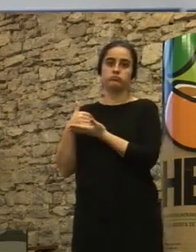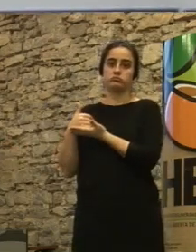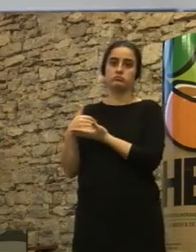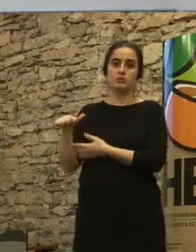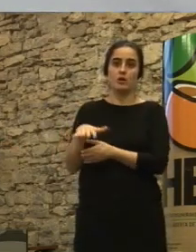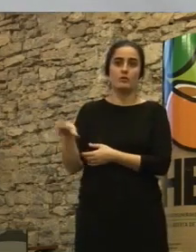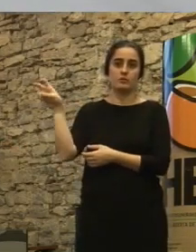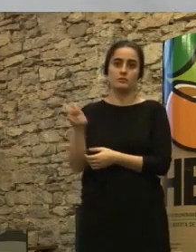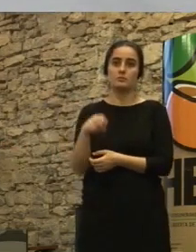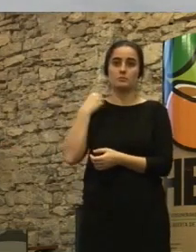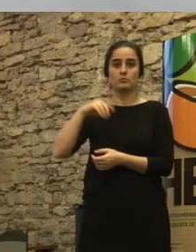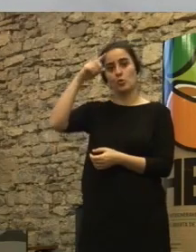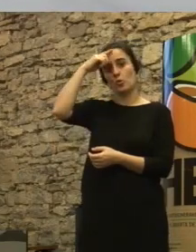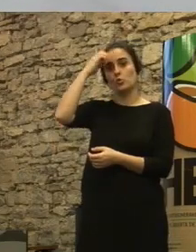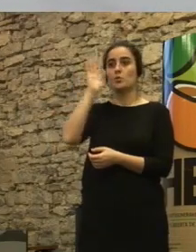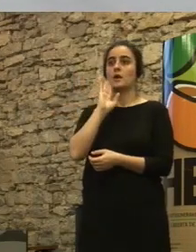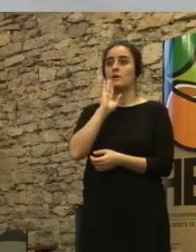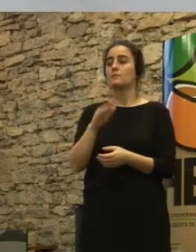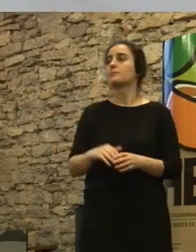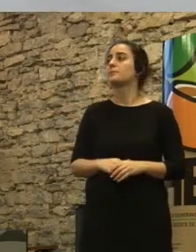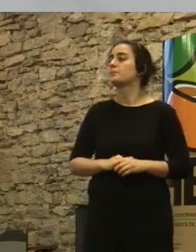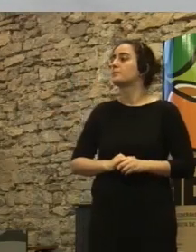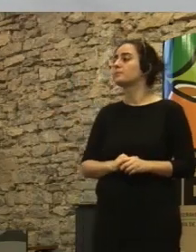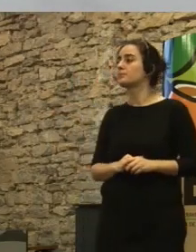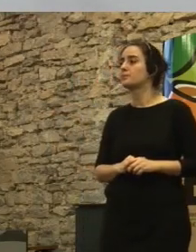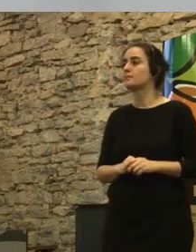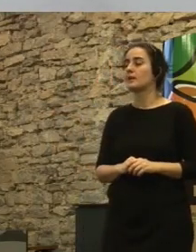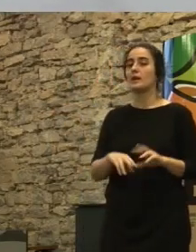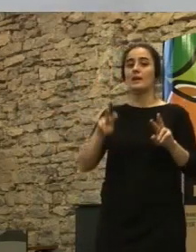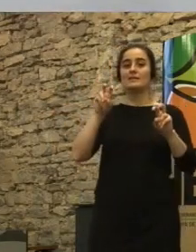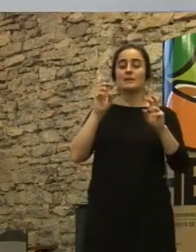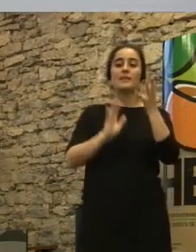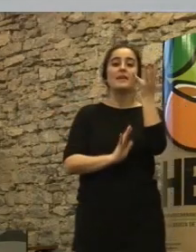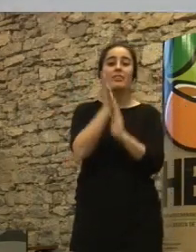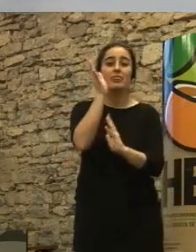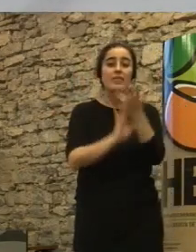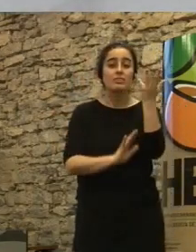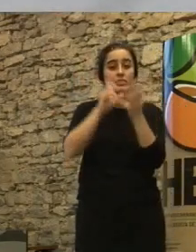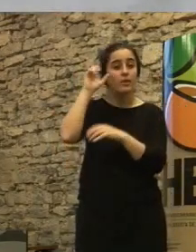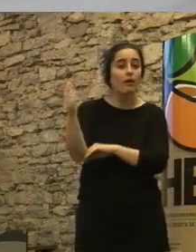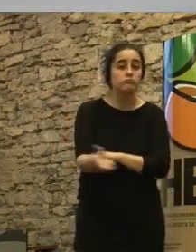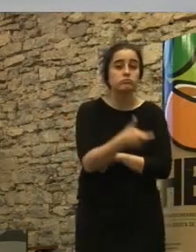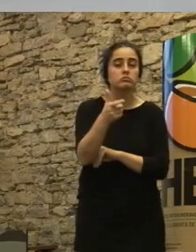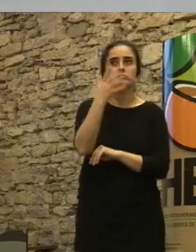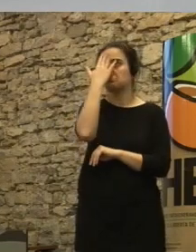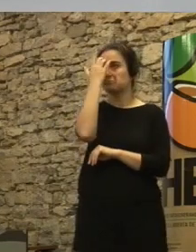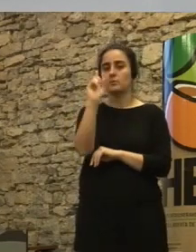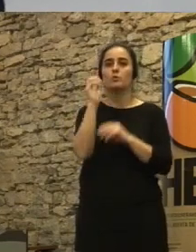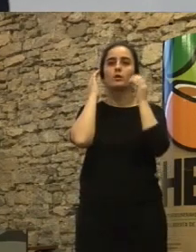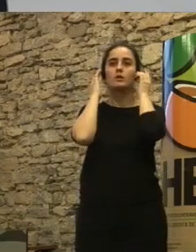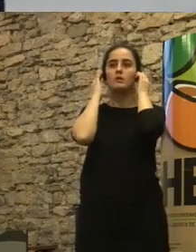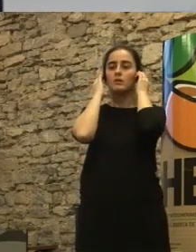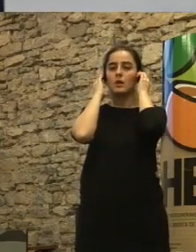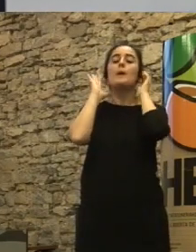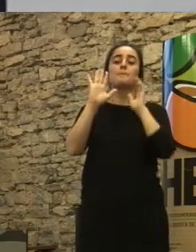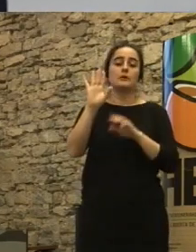de esa misma cultura. Los del incendio, no me acuerdo, pero tienen todos los que les ayudan, bueno, el propio ministerio